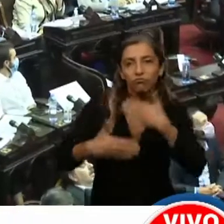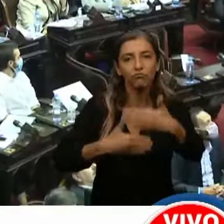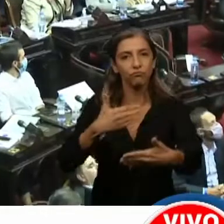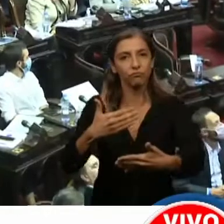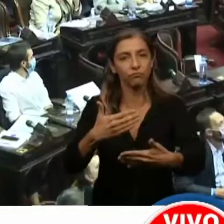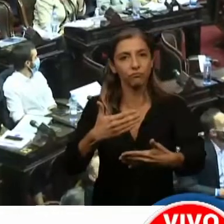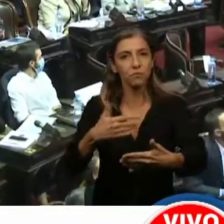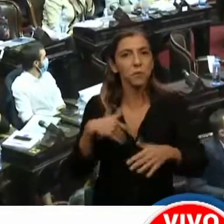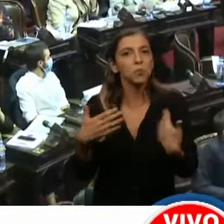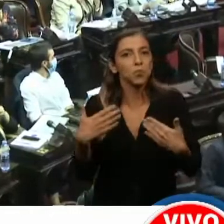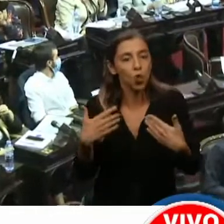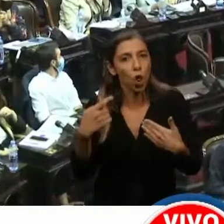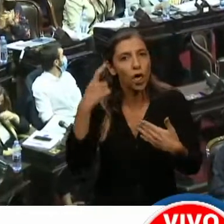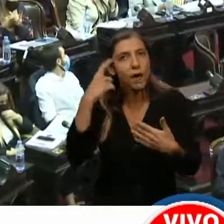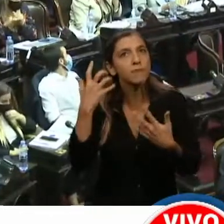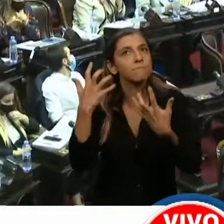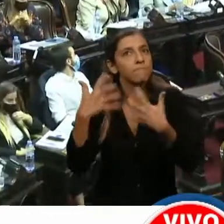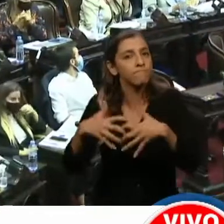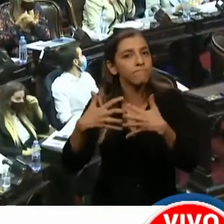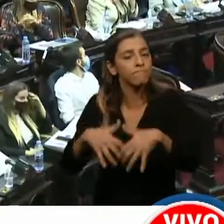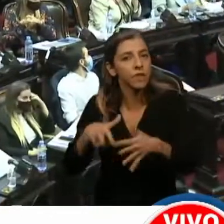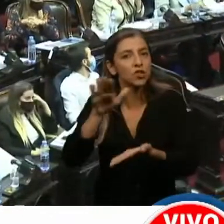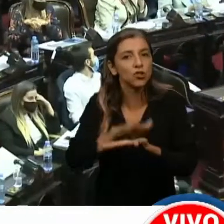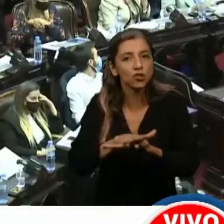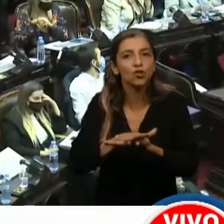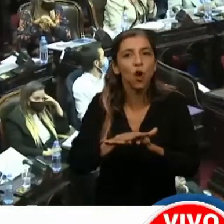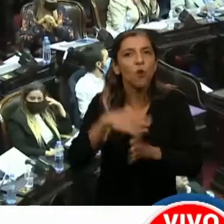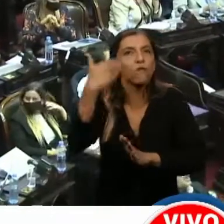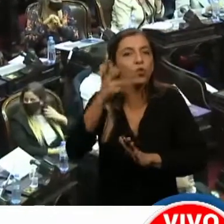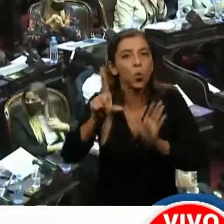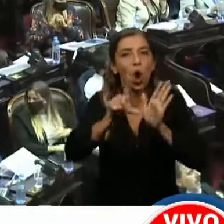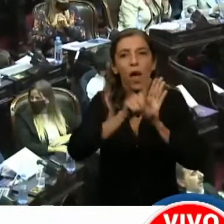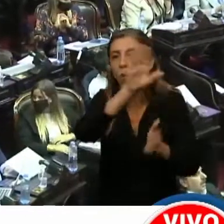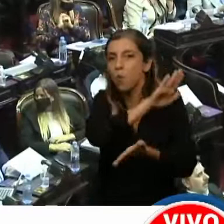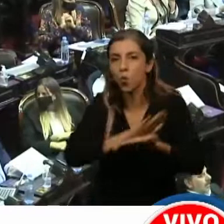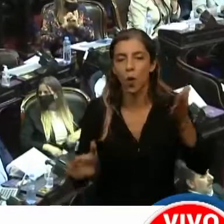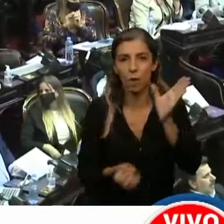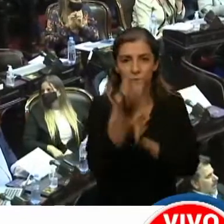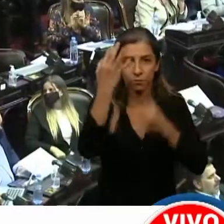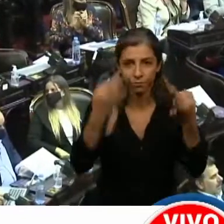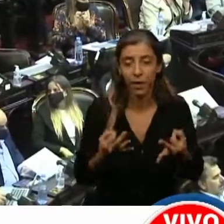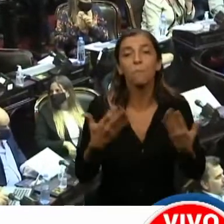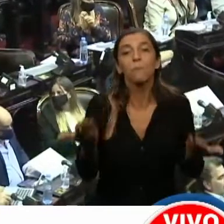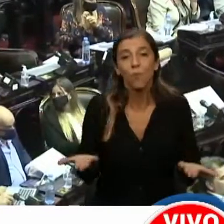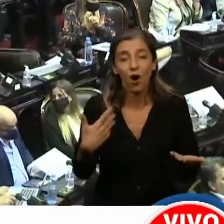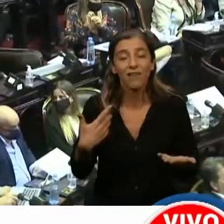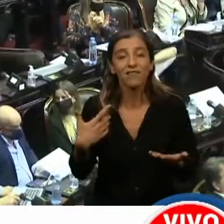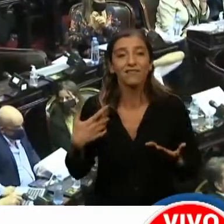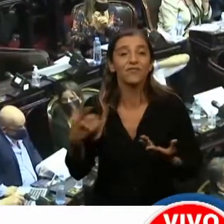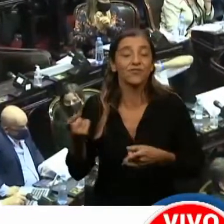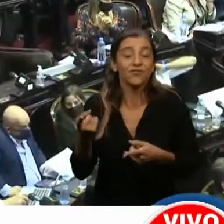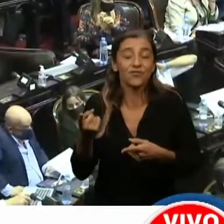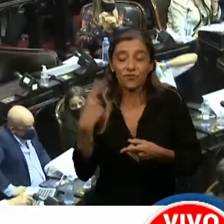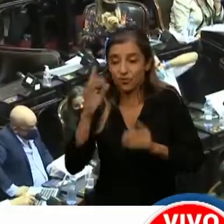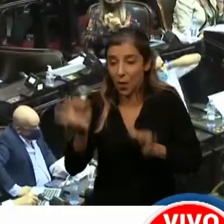para eventualmente poder alumbrar una nueva ley. Por eso se imponía la prórroga, no había alternativa a que